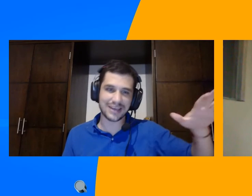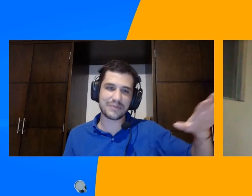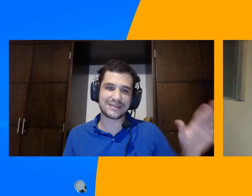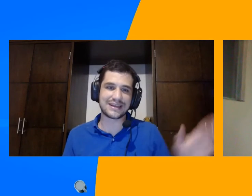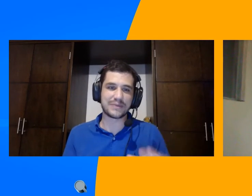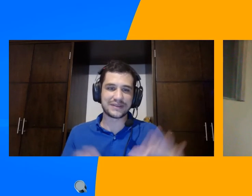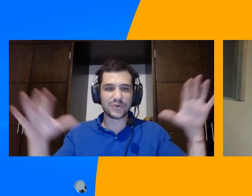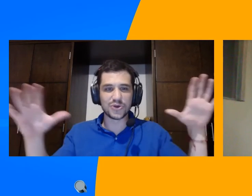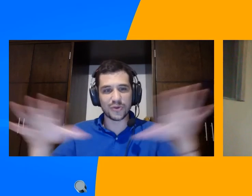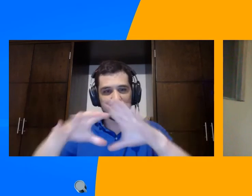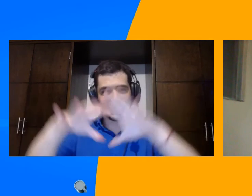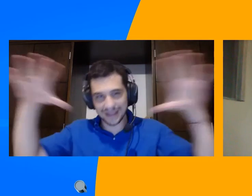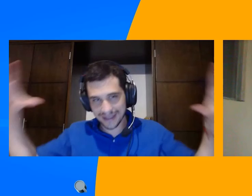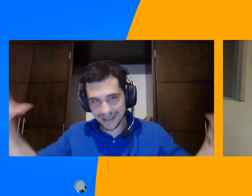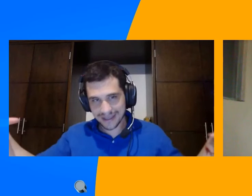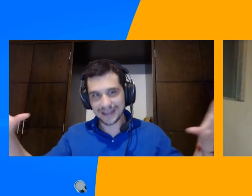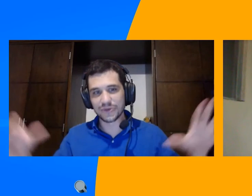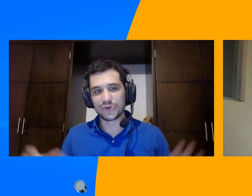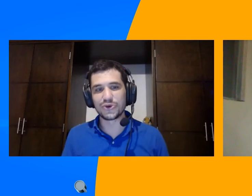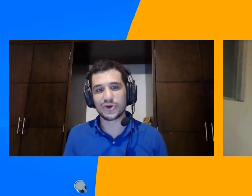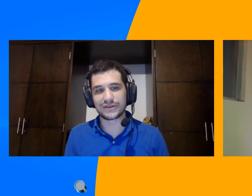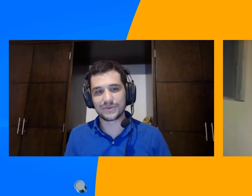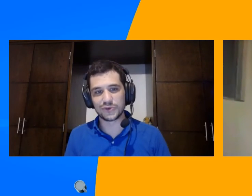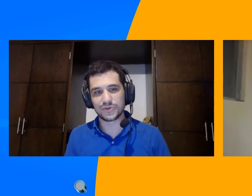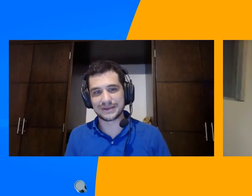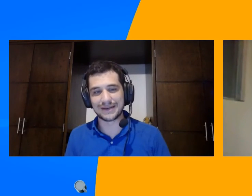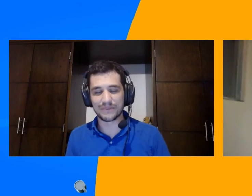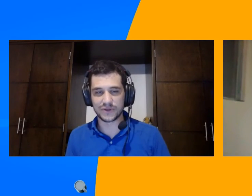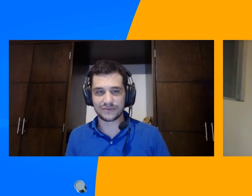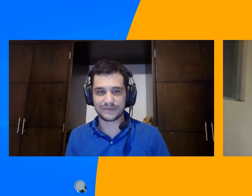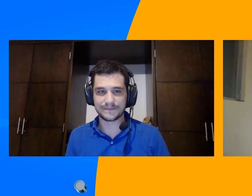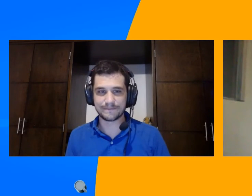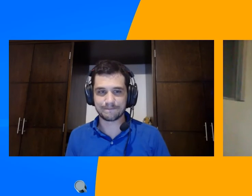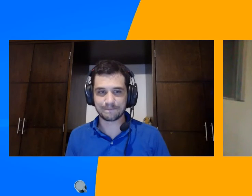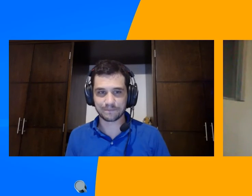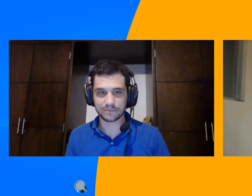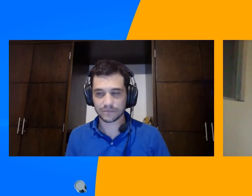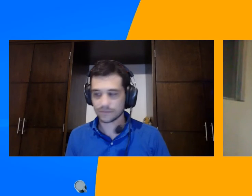cosas en que pensar. El patrimonio comprende, digamos, un universo mucho más amplio.